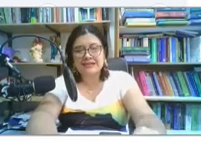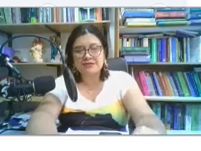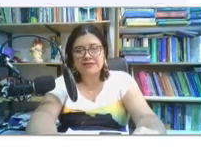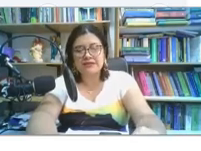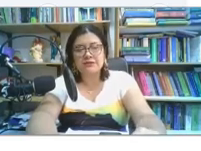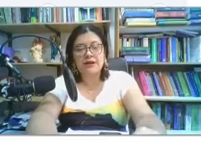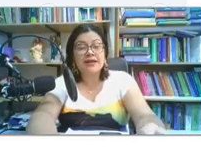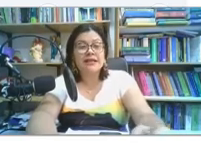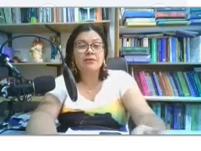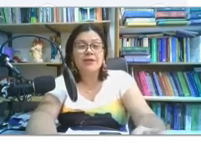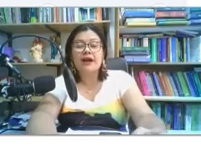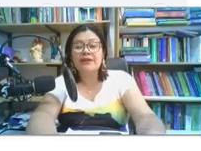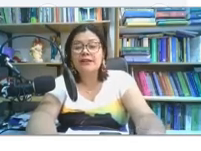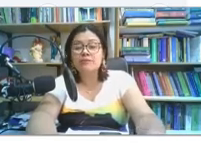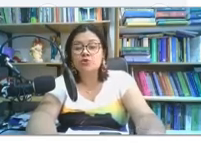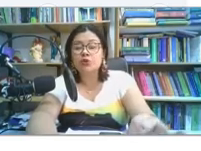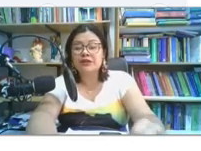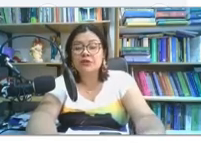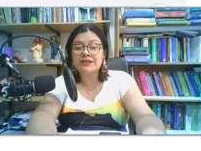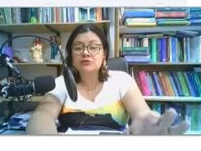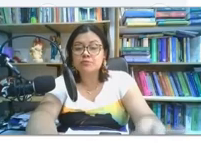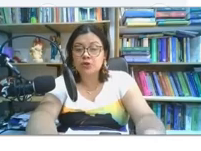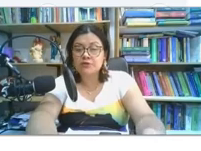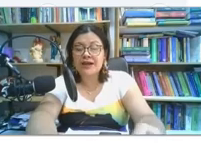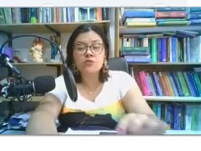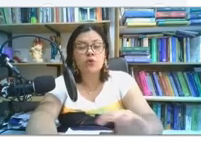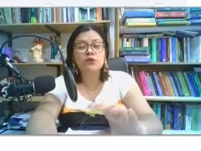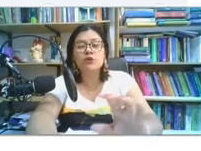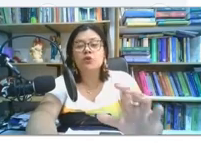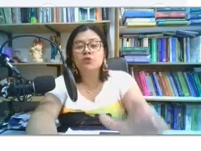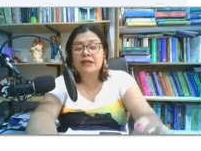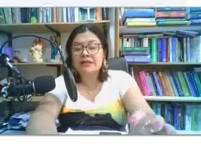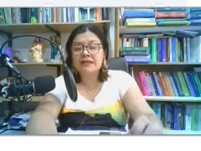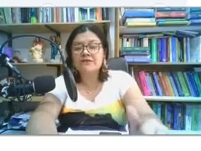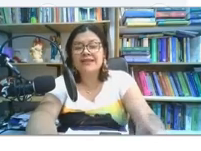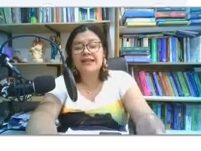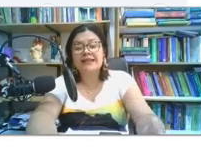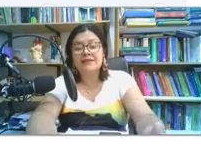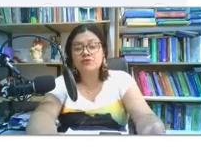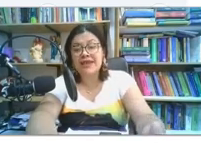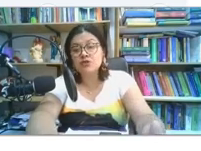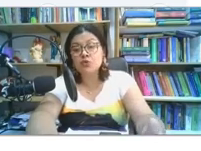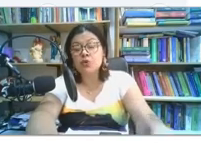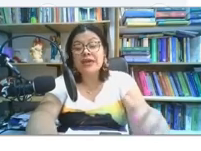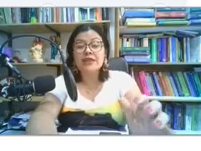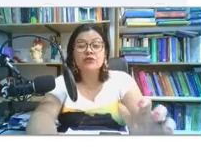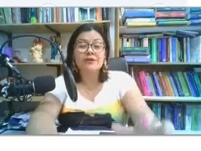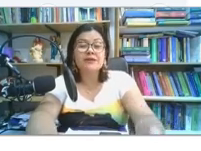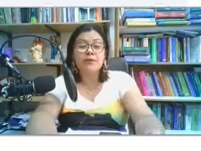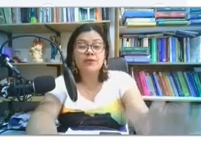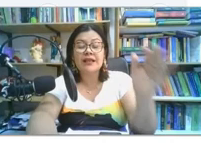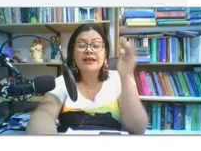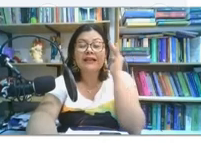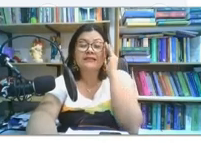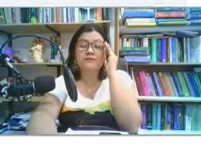la carrera administrativa recuerda que ahora tenemos contenido en spotify un contenido totalmente diferente al que tenemos en youtube en donde